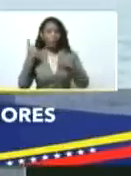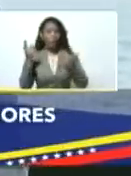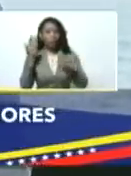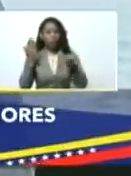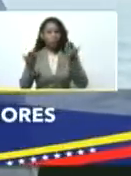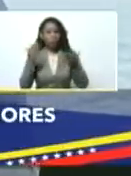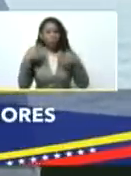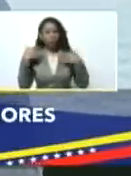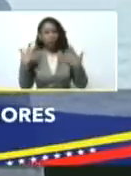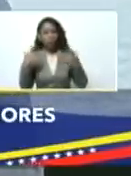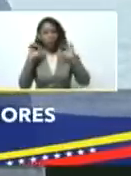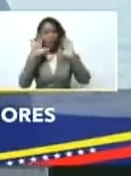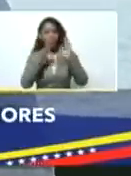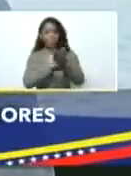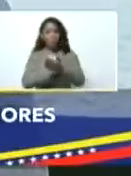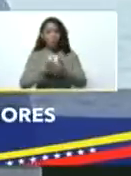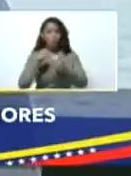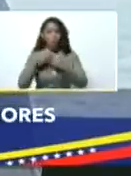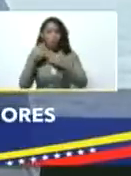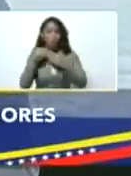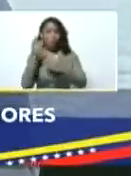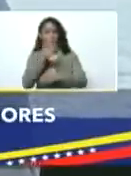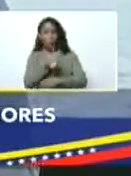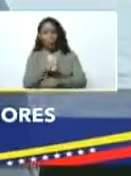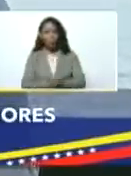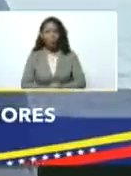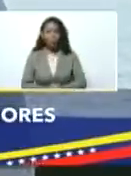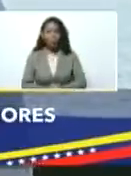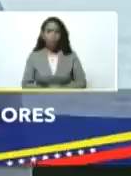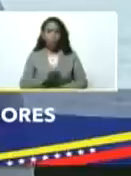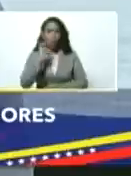equivalente, presidente, a unos 10 millones de dólares. Presidente, son